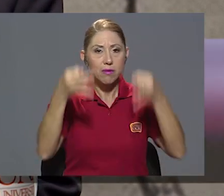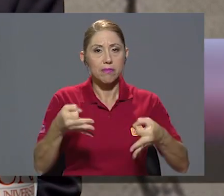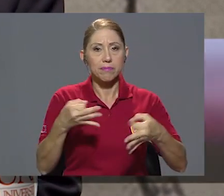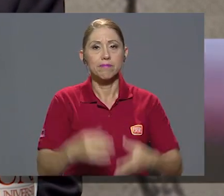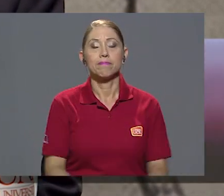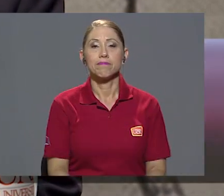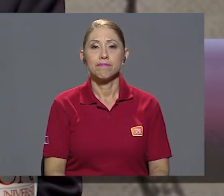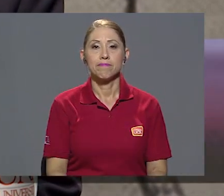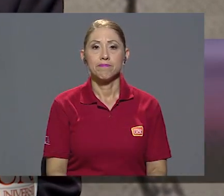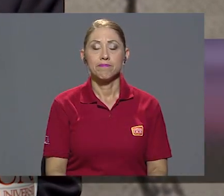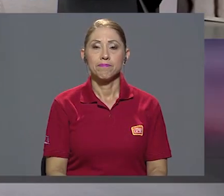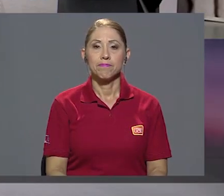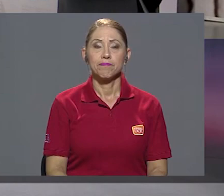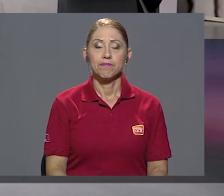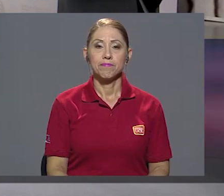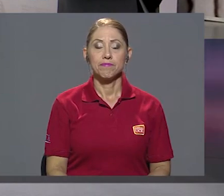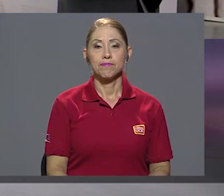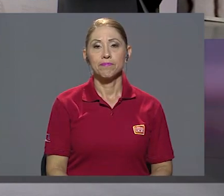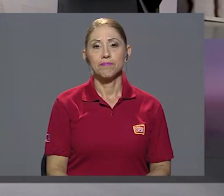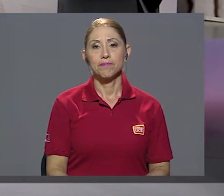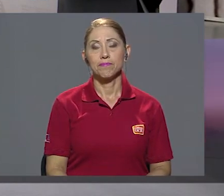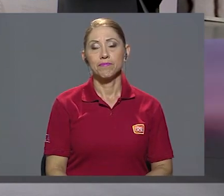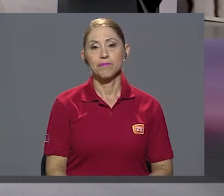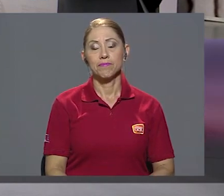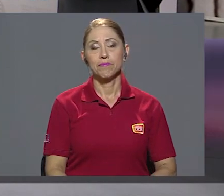toma de decisiones. Sí, y